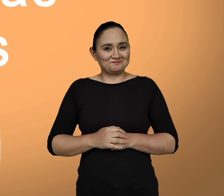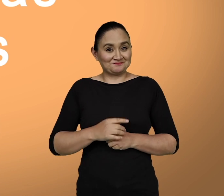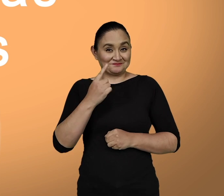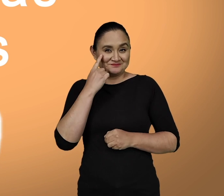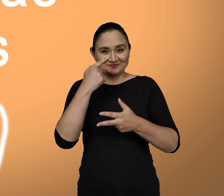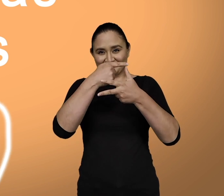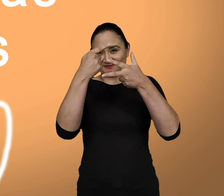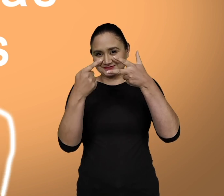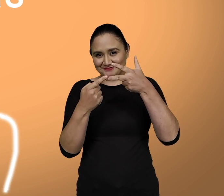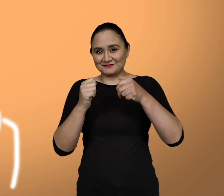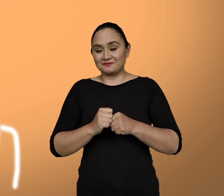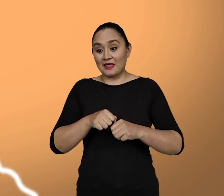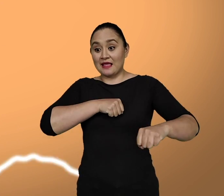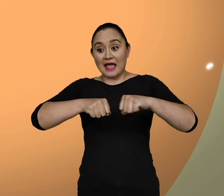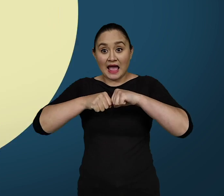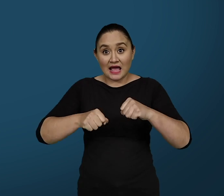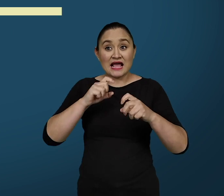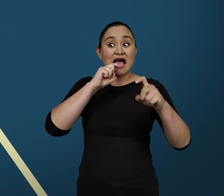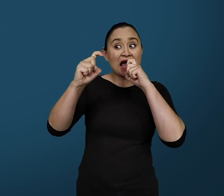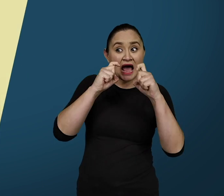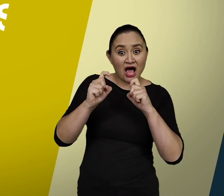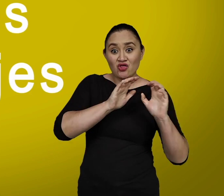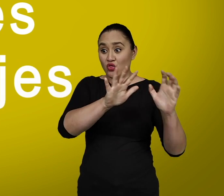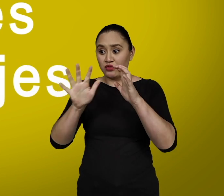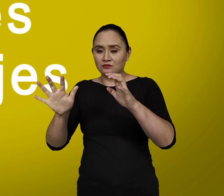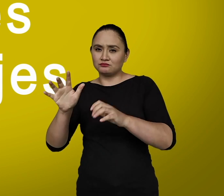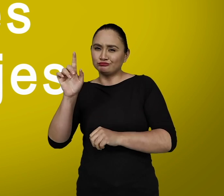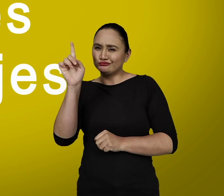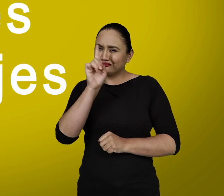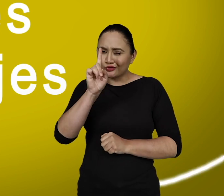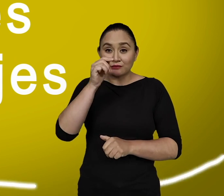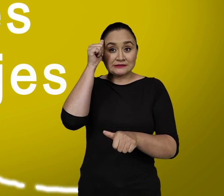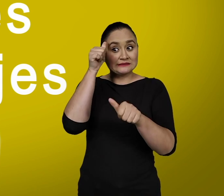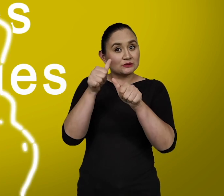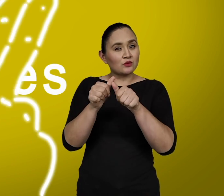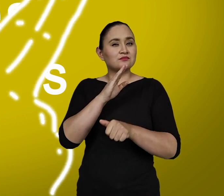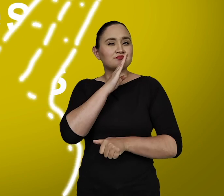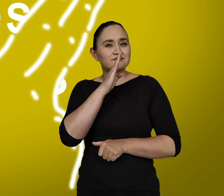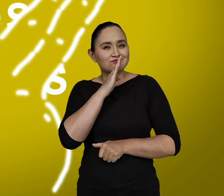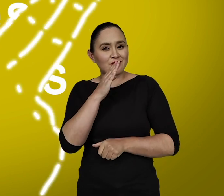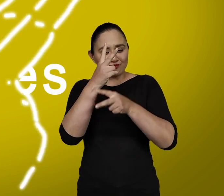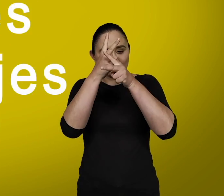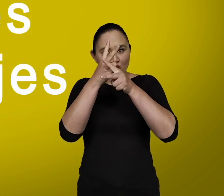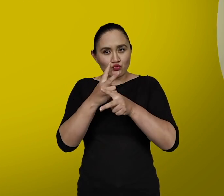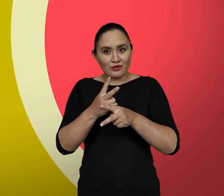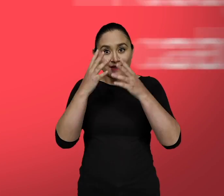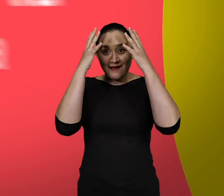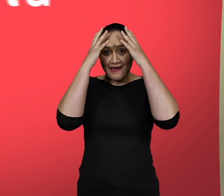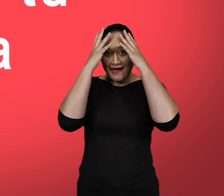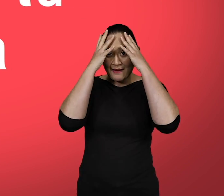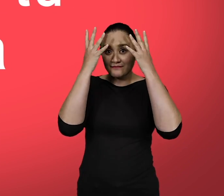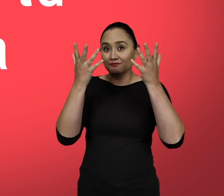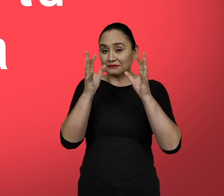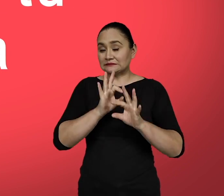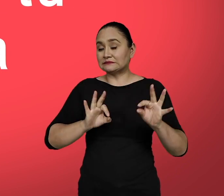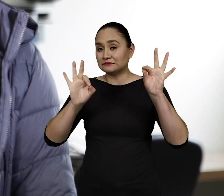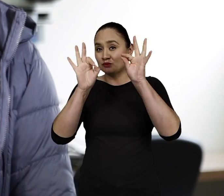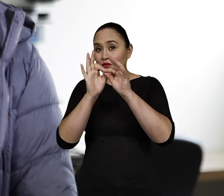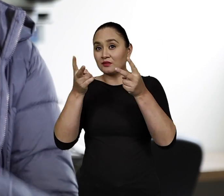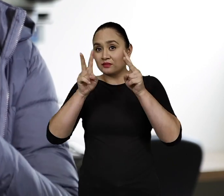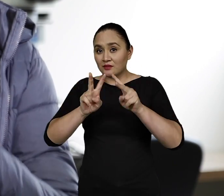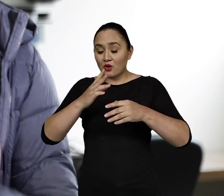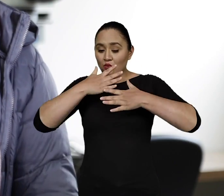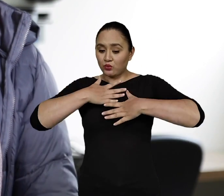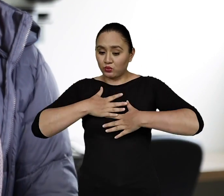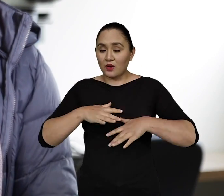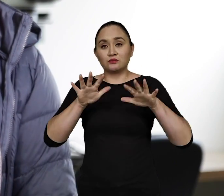preparados. Tres reglas básicas: no corras, no grites, no empujes. Recuerda que siempre debes proteger tu cabeza y sobre